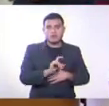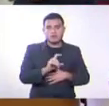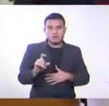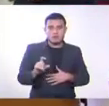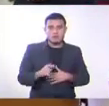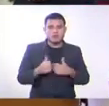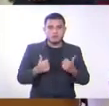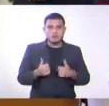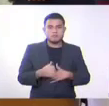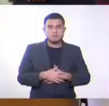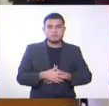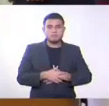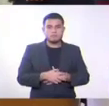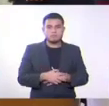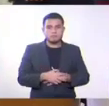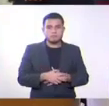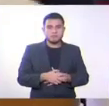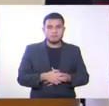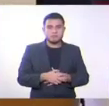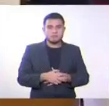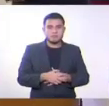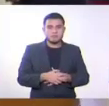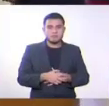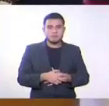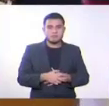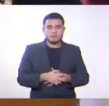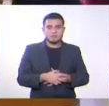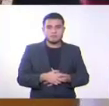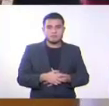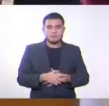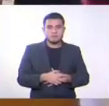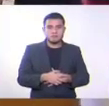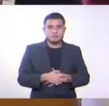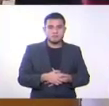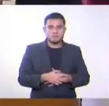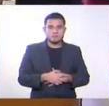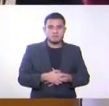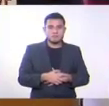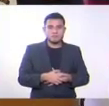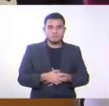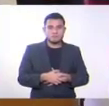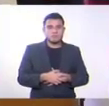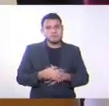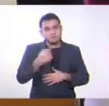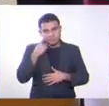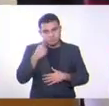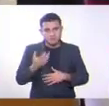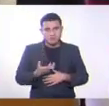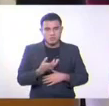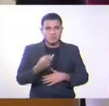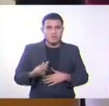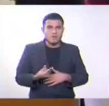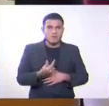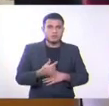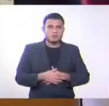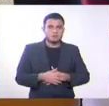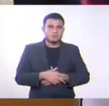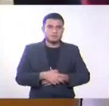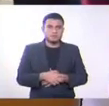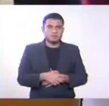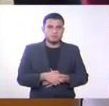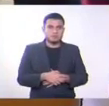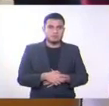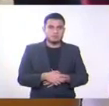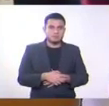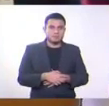Sí. Qué bueno que trajimos otro acá, ya con coordenadas y todo para que sea más fácil. Lo vamos a poner aquí encima